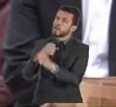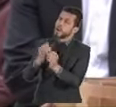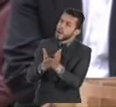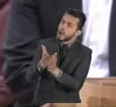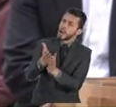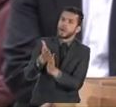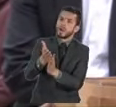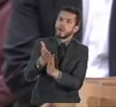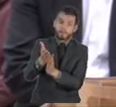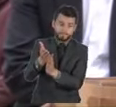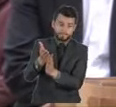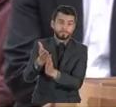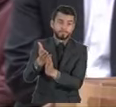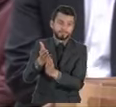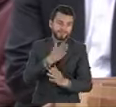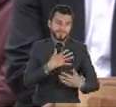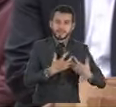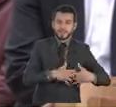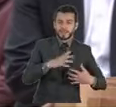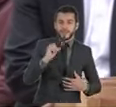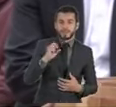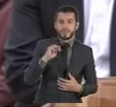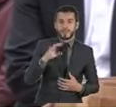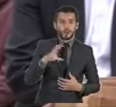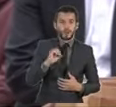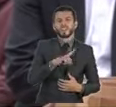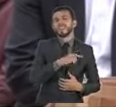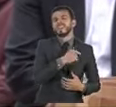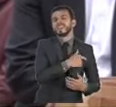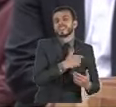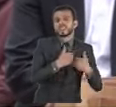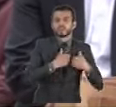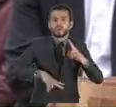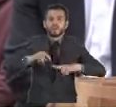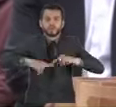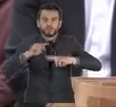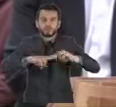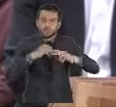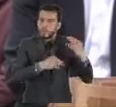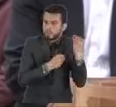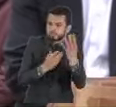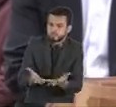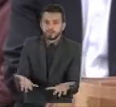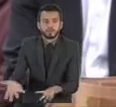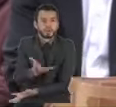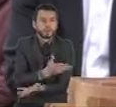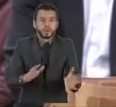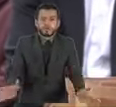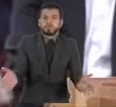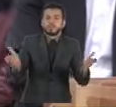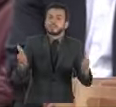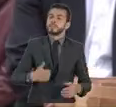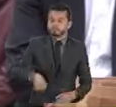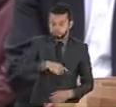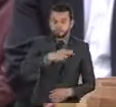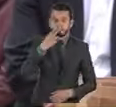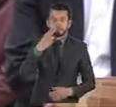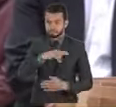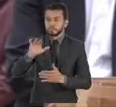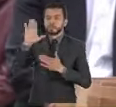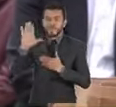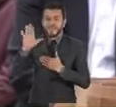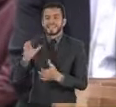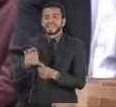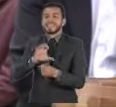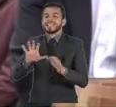ella. Y allí como Camacol, como constructores de vivienda, equipamientos para la ciudad, estamos firmemente comprometidos en hacerlo, no